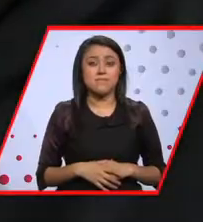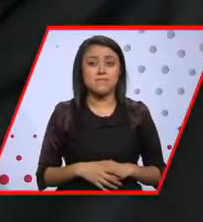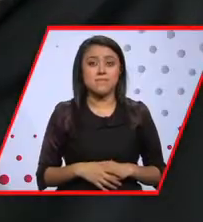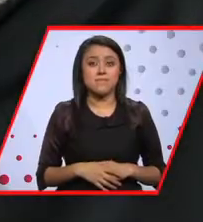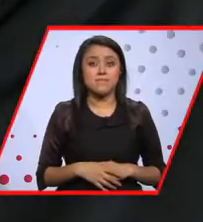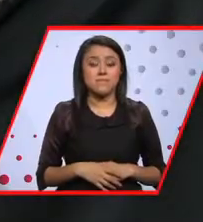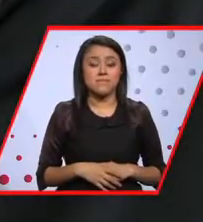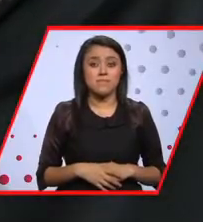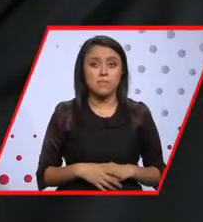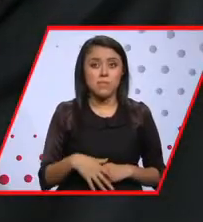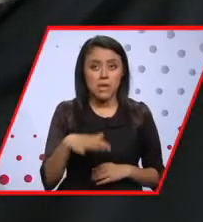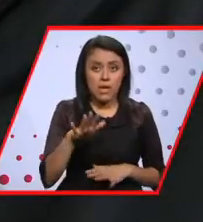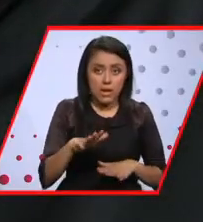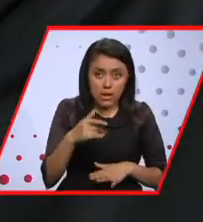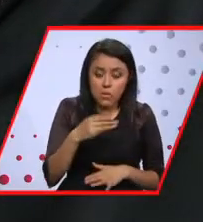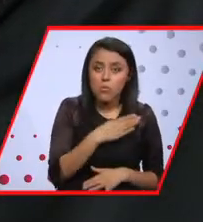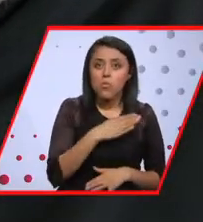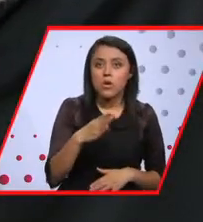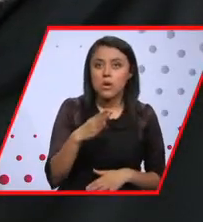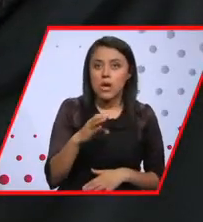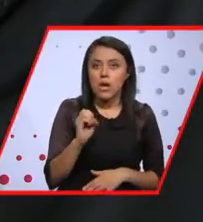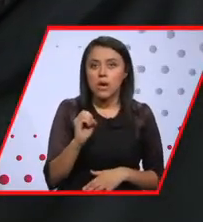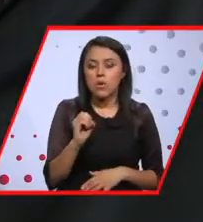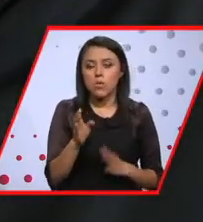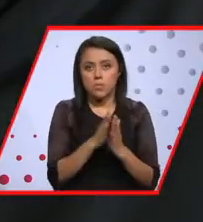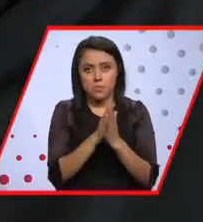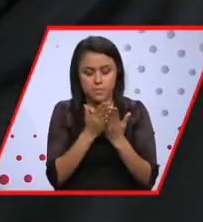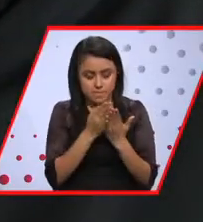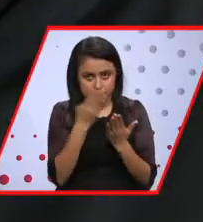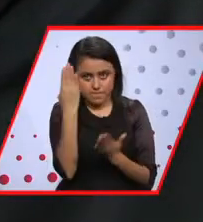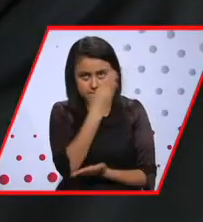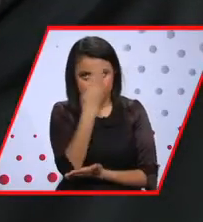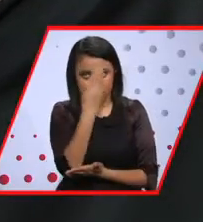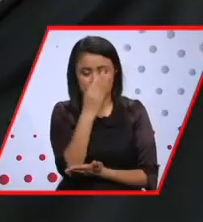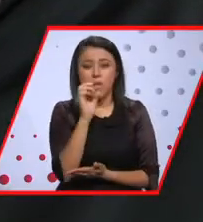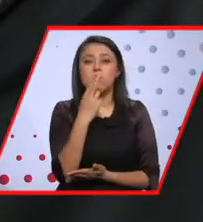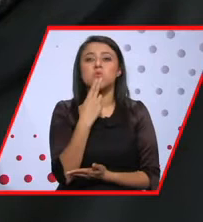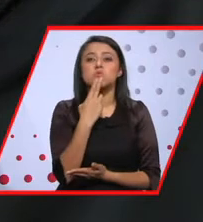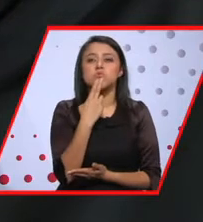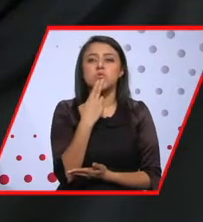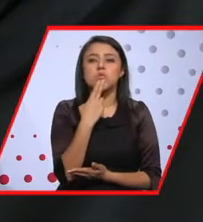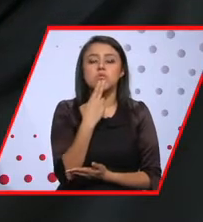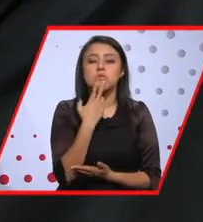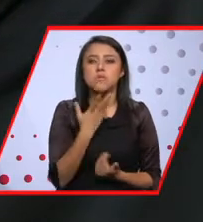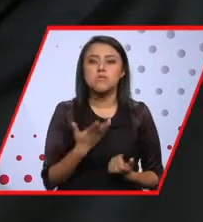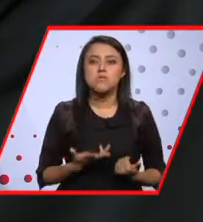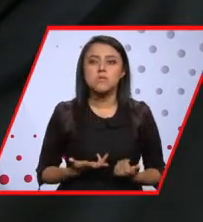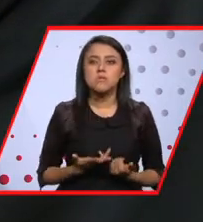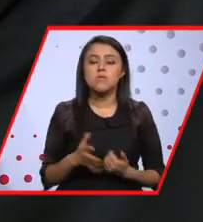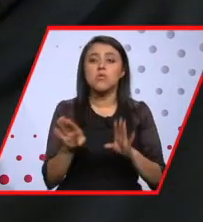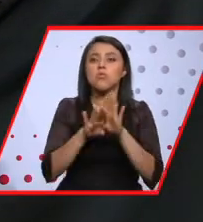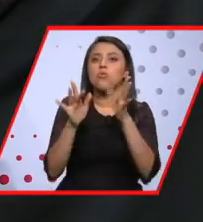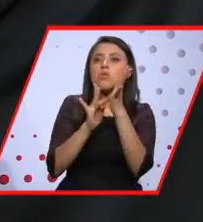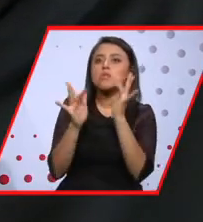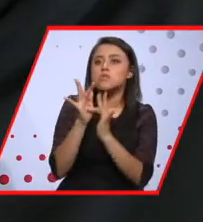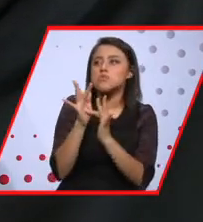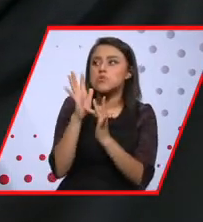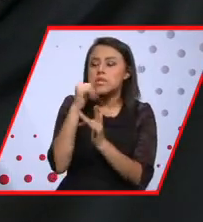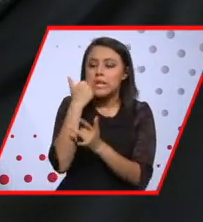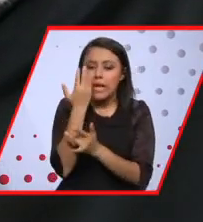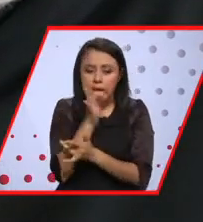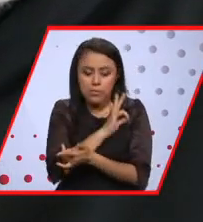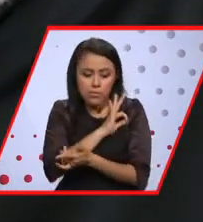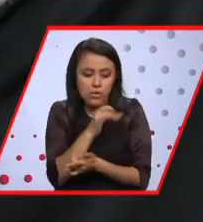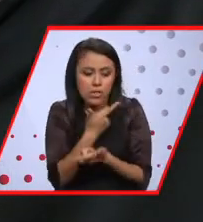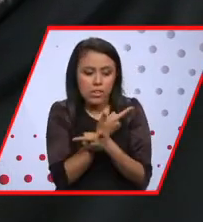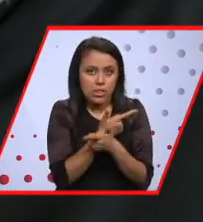a la vez fuerte de usar la Biblia para ver cómo Jesús nos quiere liberar